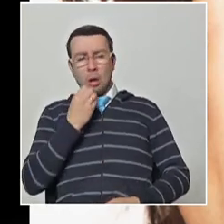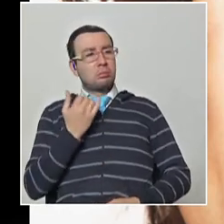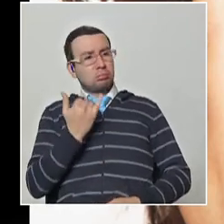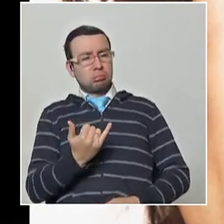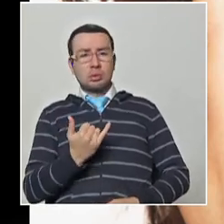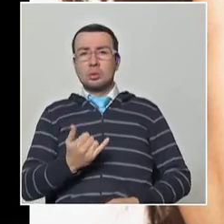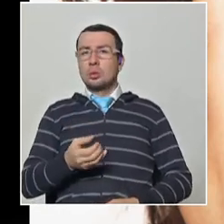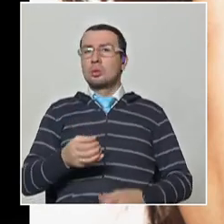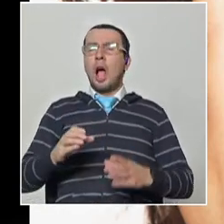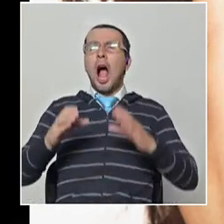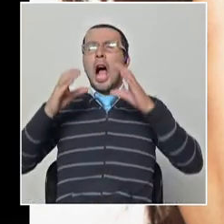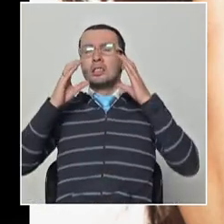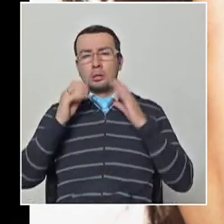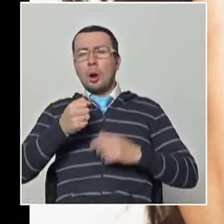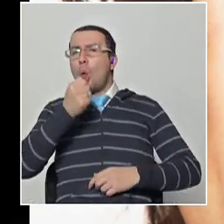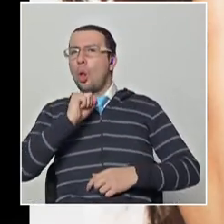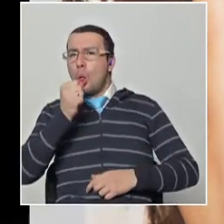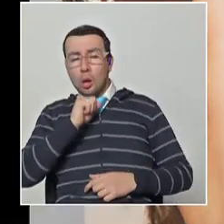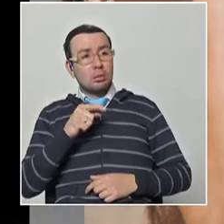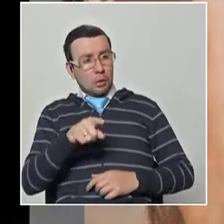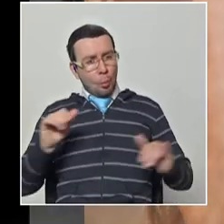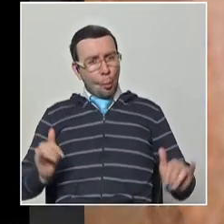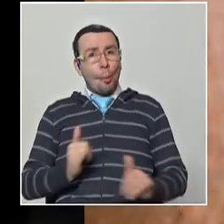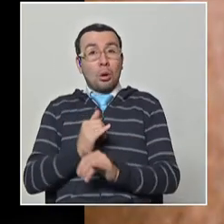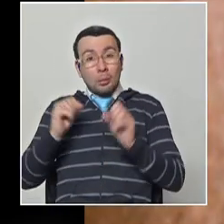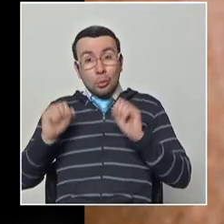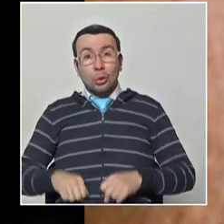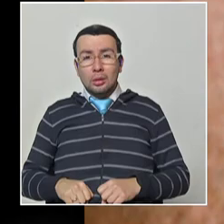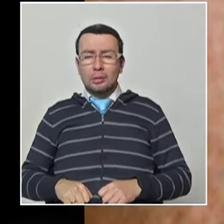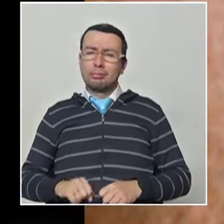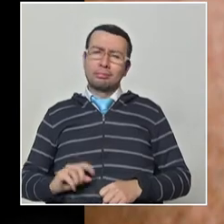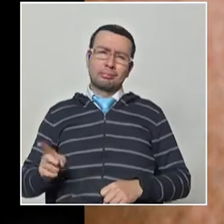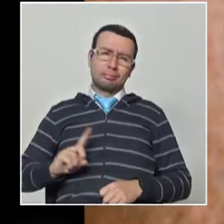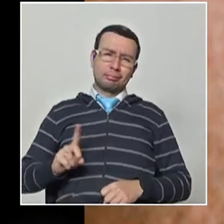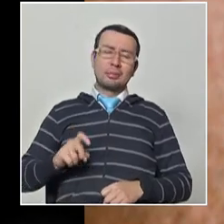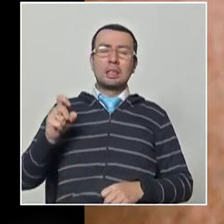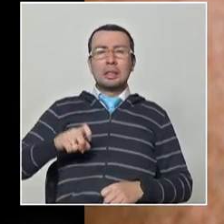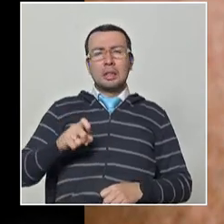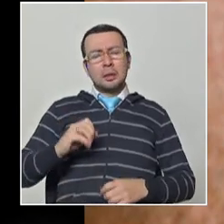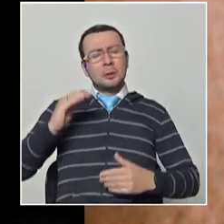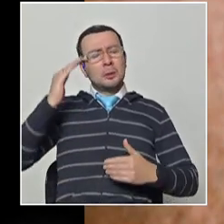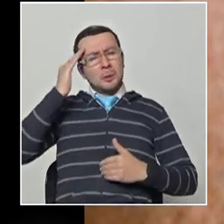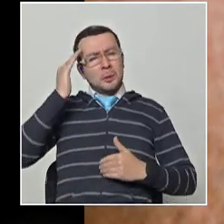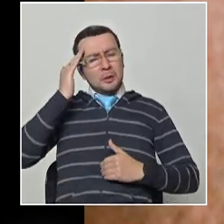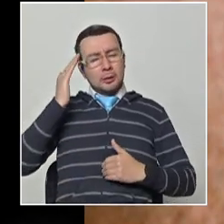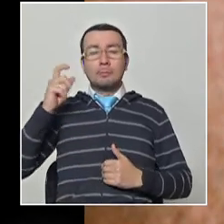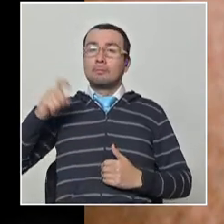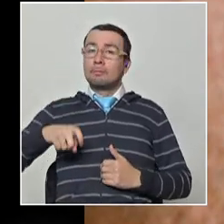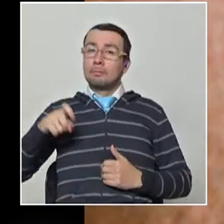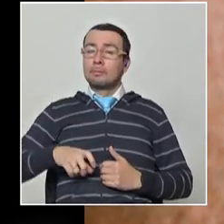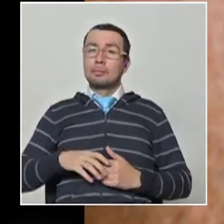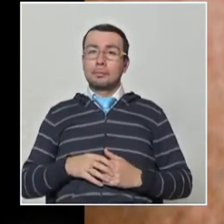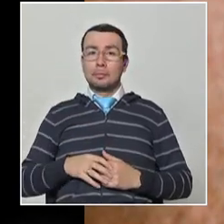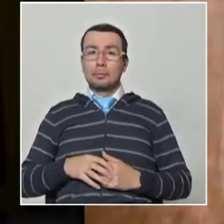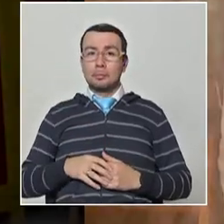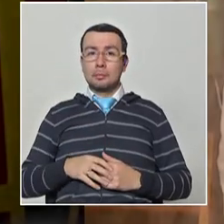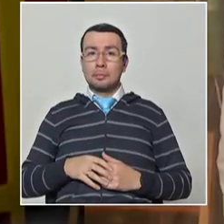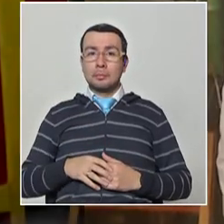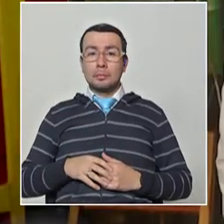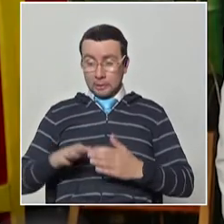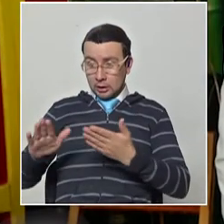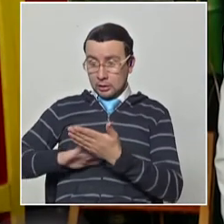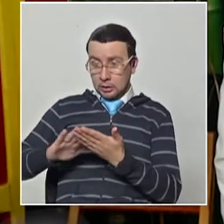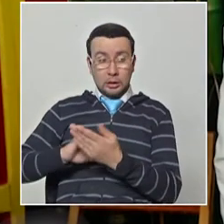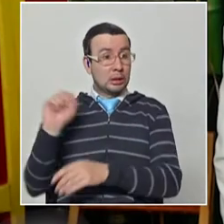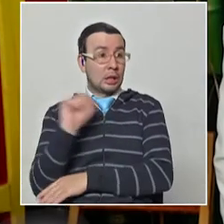con nós y helados y todo no pues tenemos que ser un poco conscientes con eso pues arregla en el carro pero